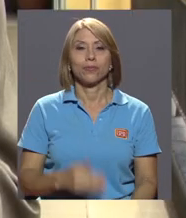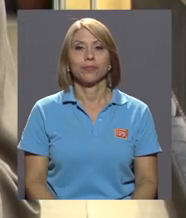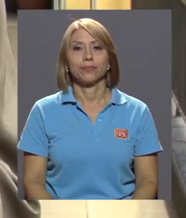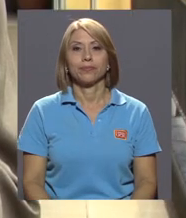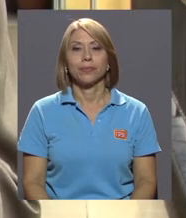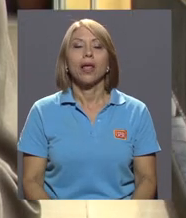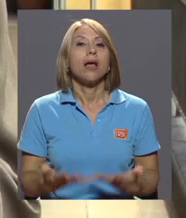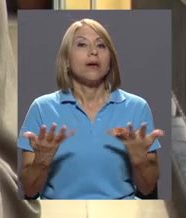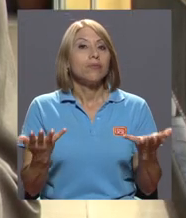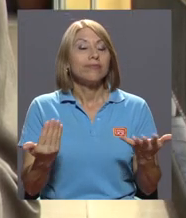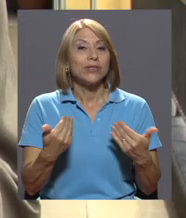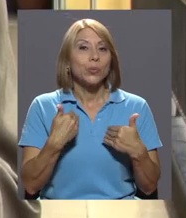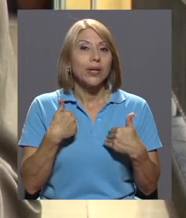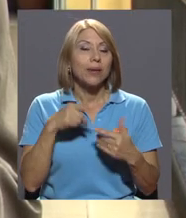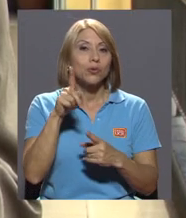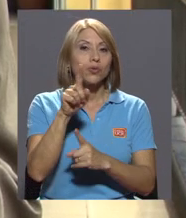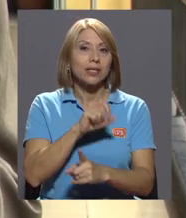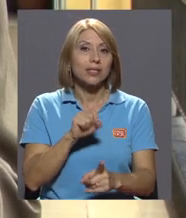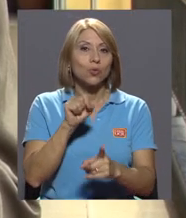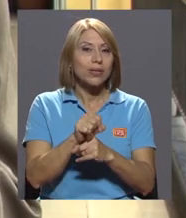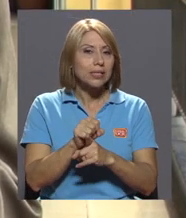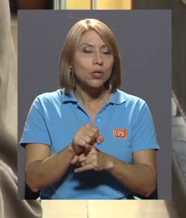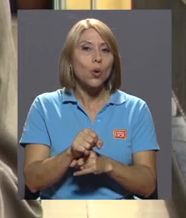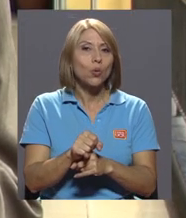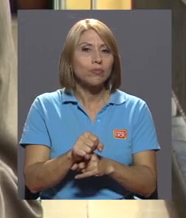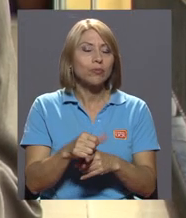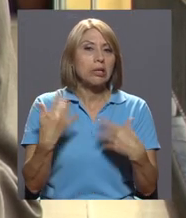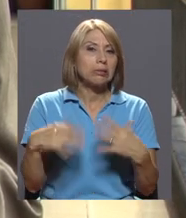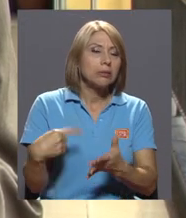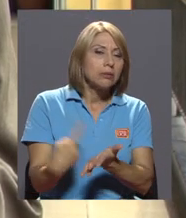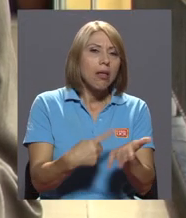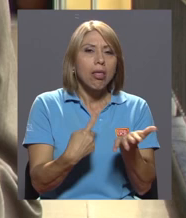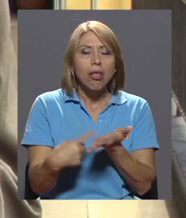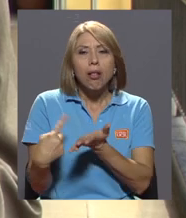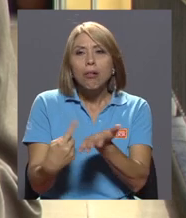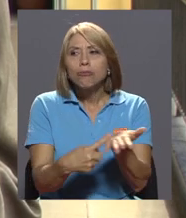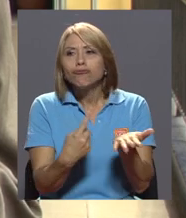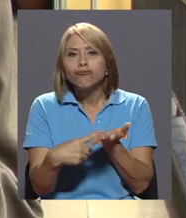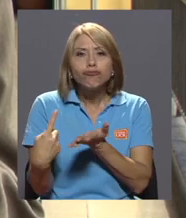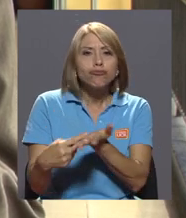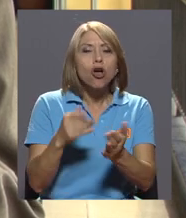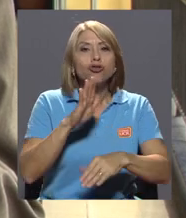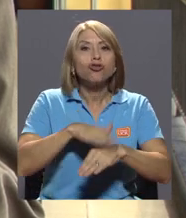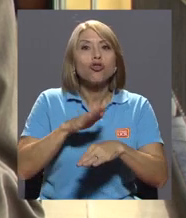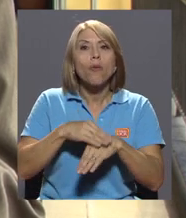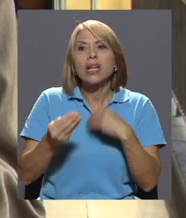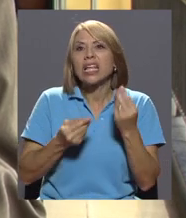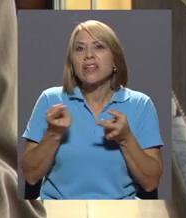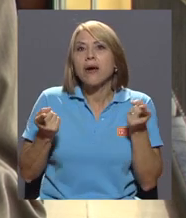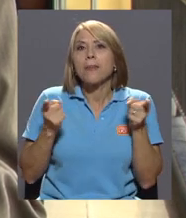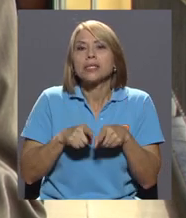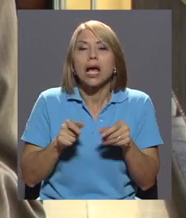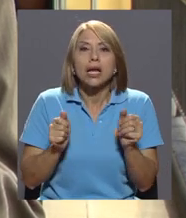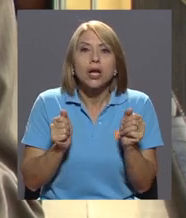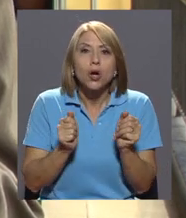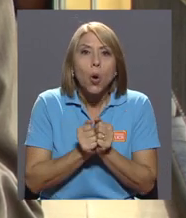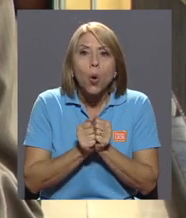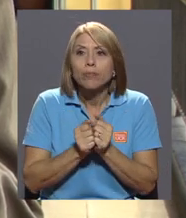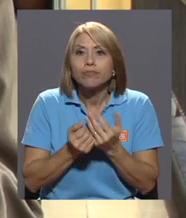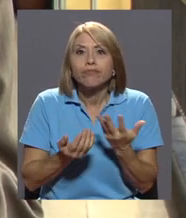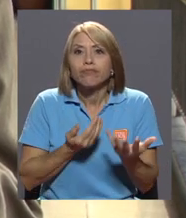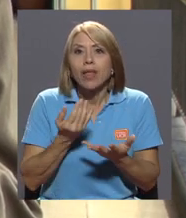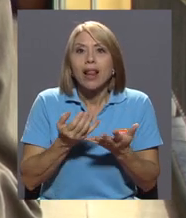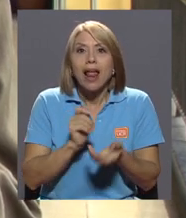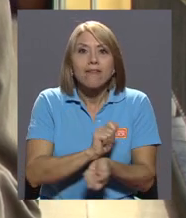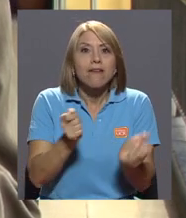que tuviéramos una situación de una gran discusión sobre los efectos que podía tener la falta de esa reforma